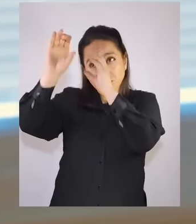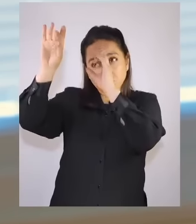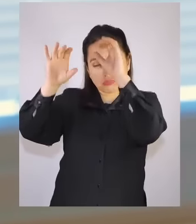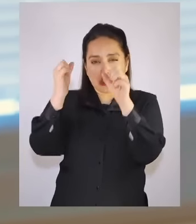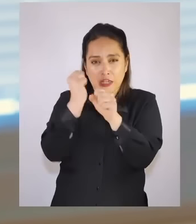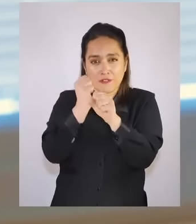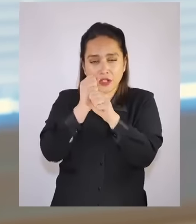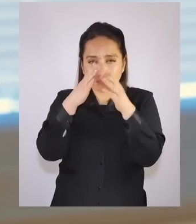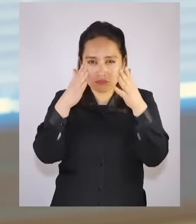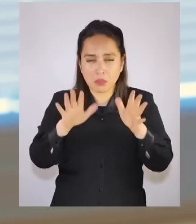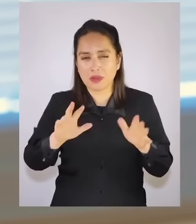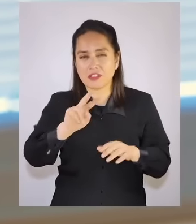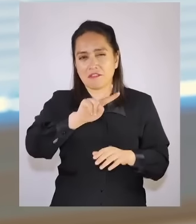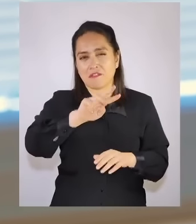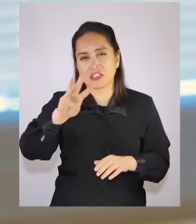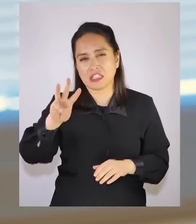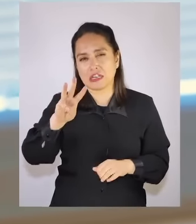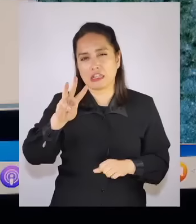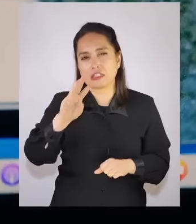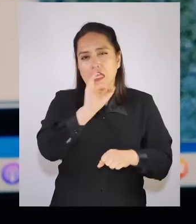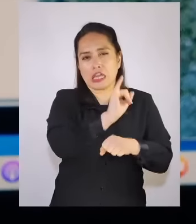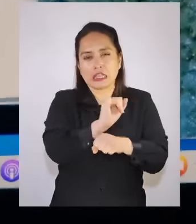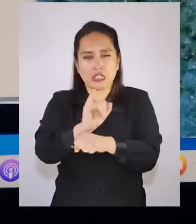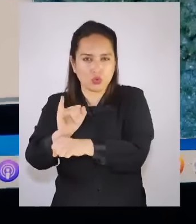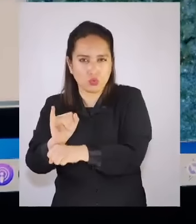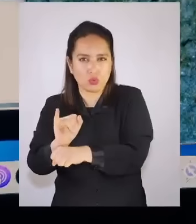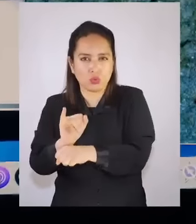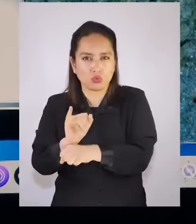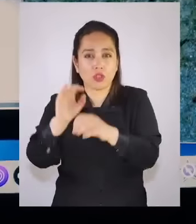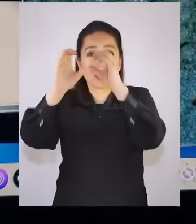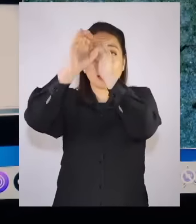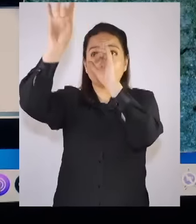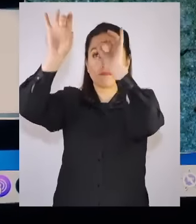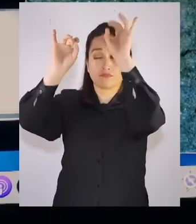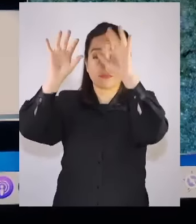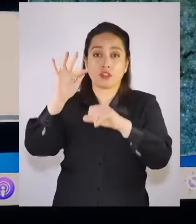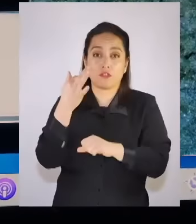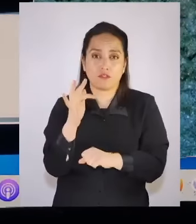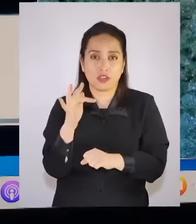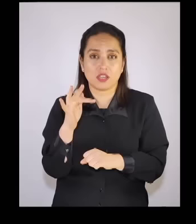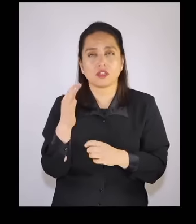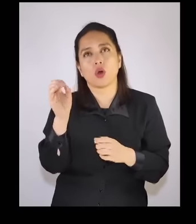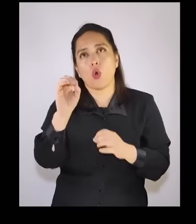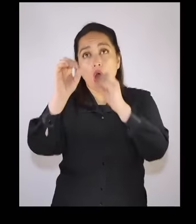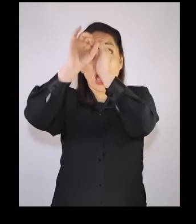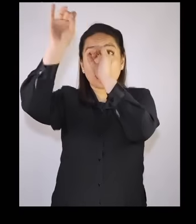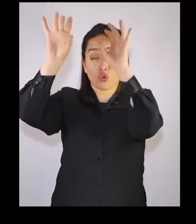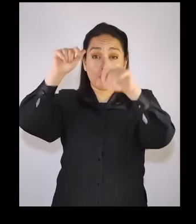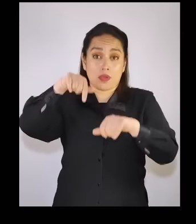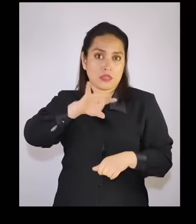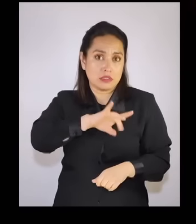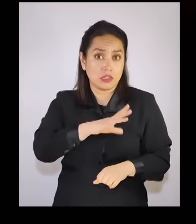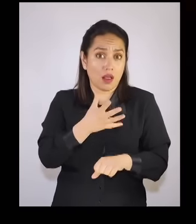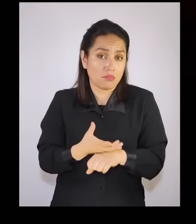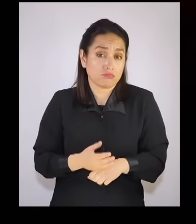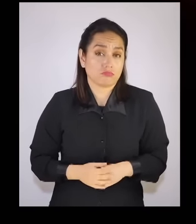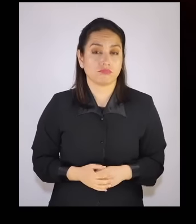en, creo que son 23 institutos de astrofísica o de astronomía en Chile.